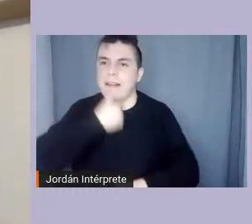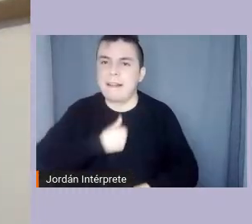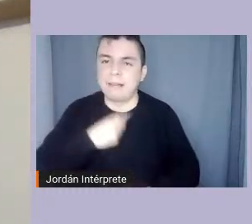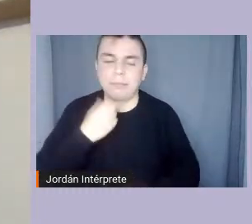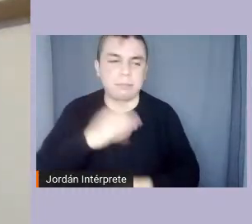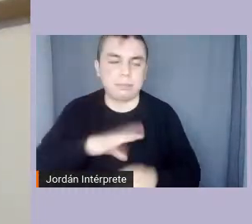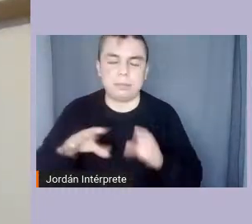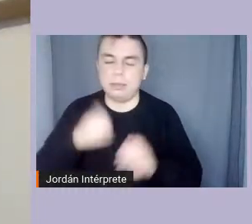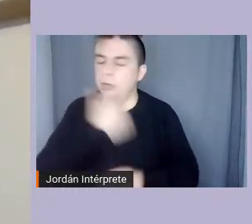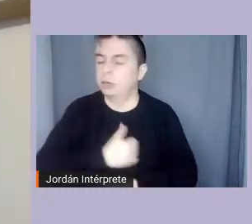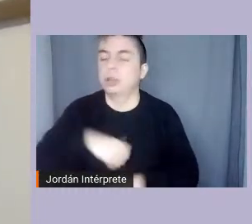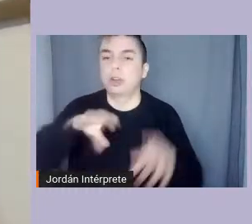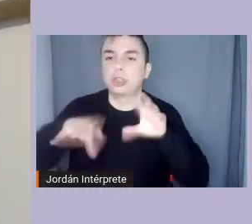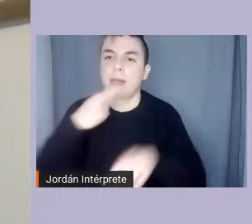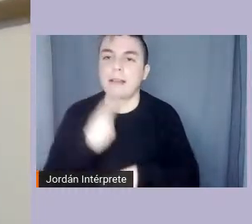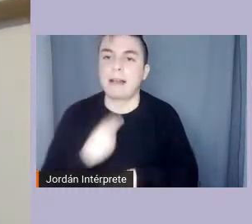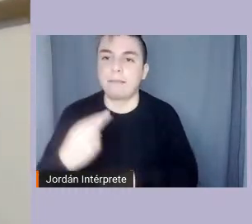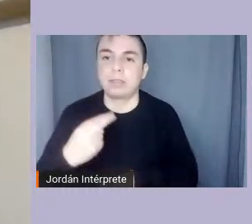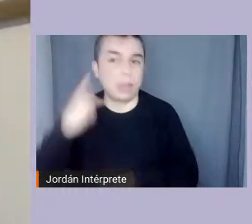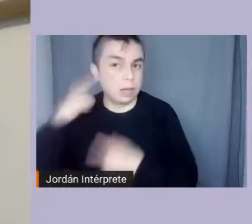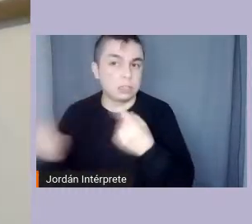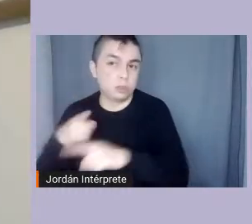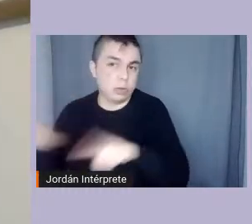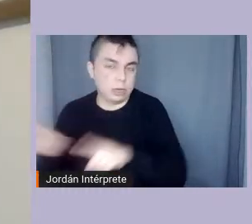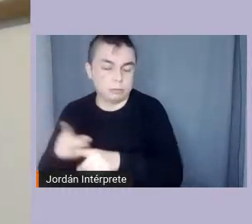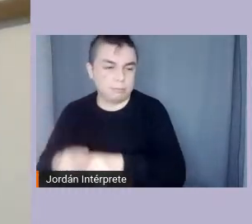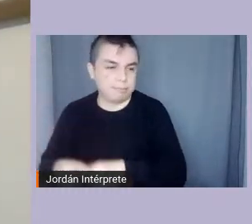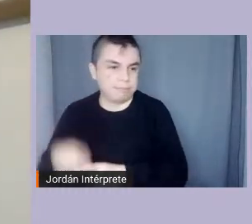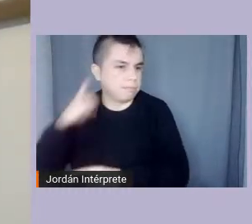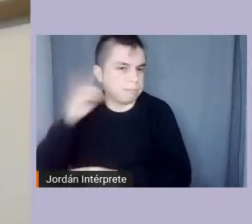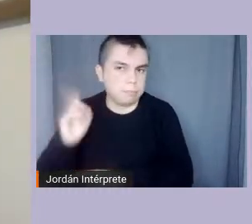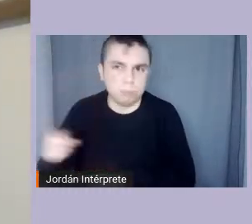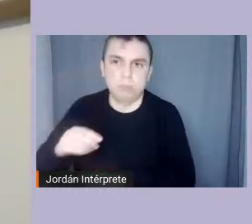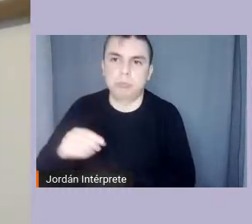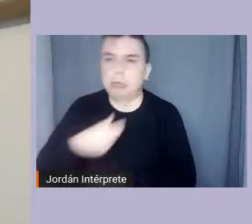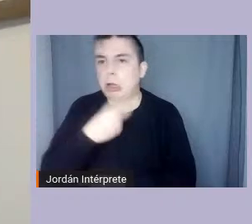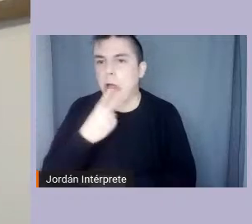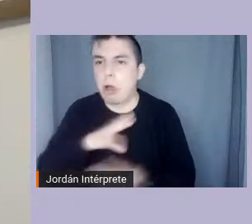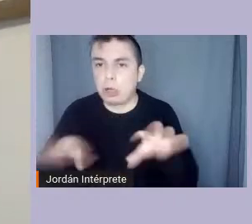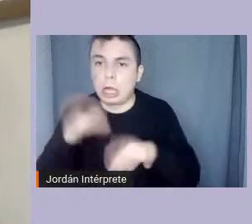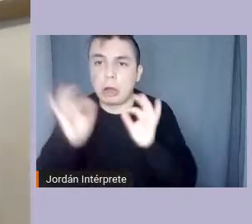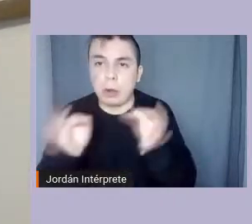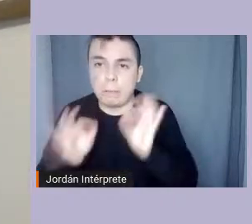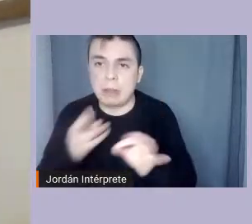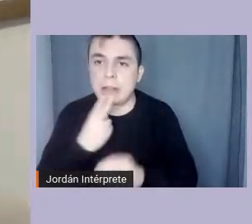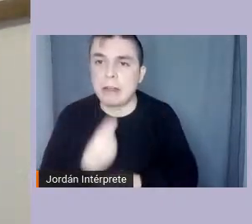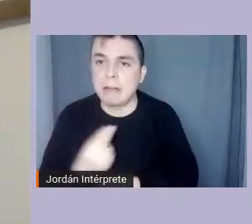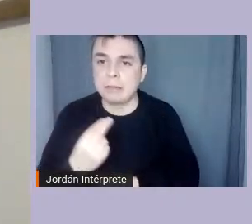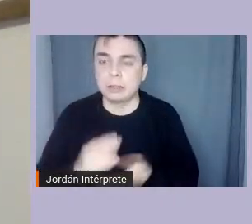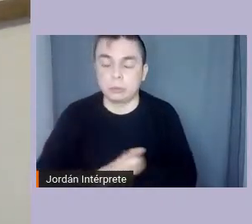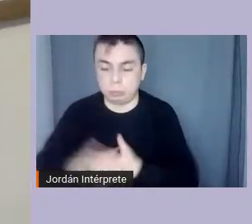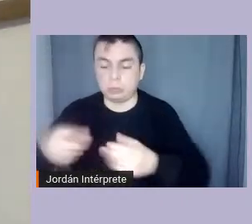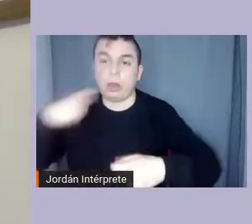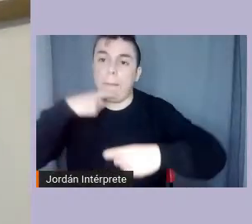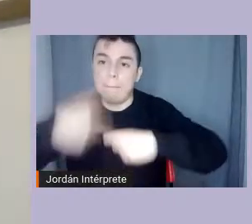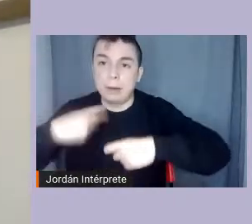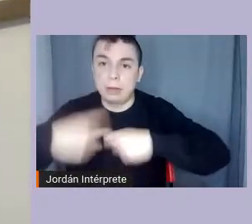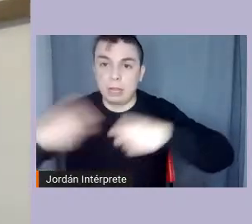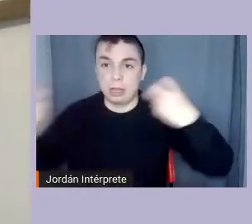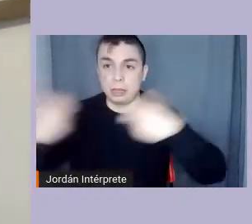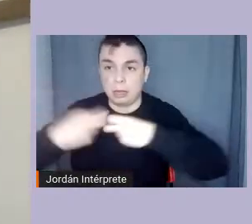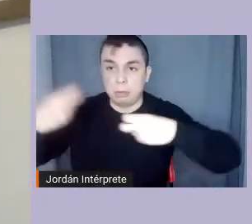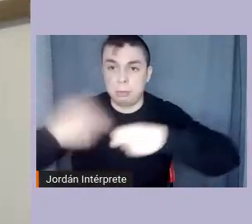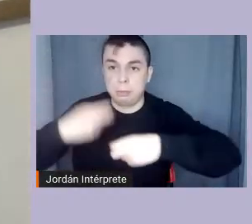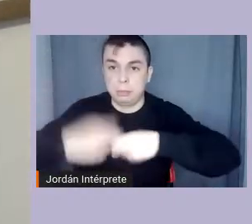que suena. Instrumentos, sonoridades cotidianas de nuestro entorno, que pueden ser piedras, pueden